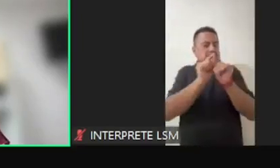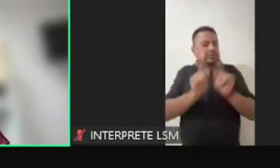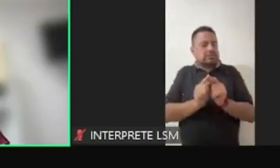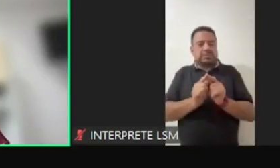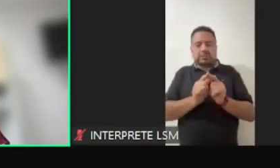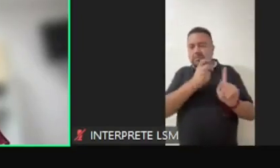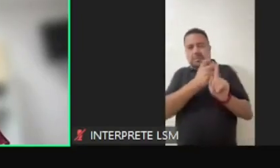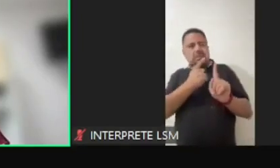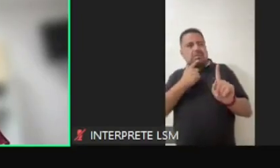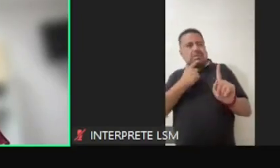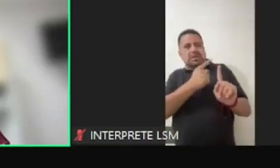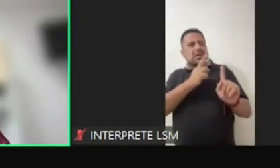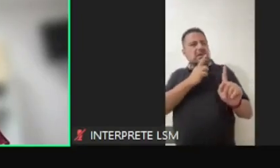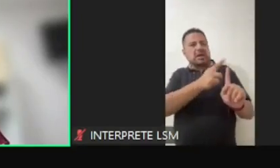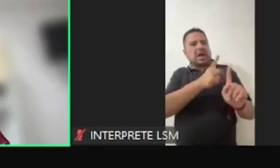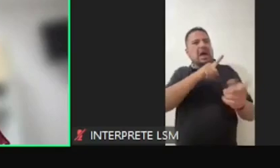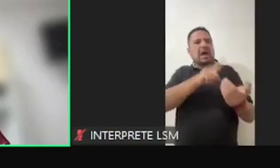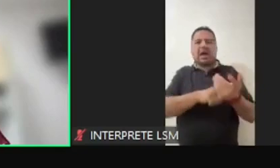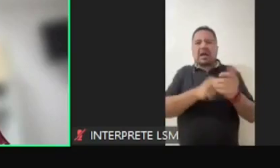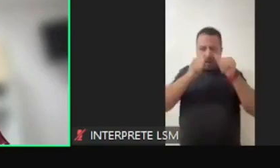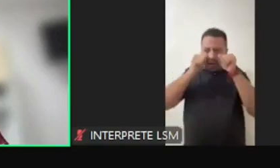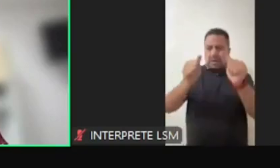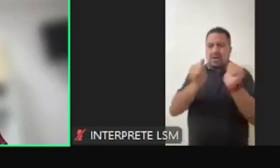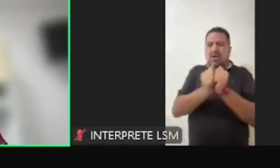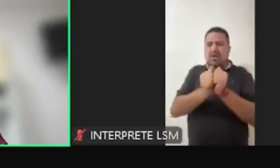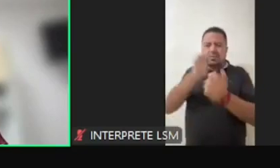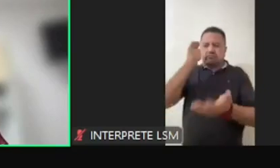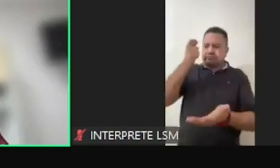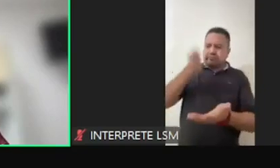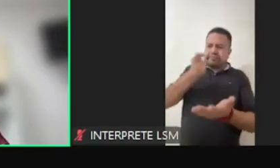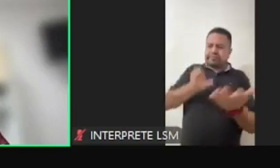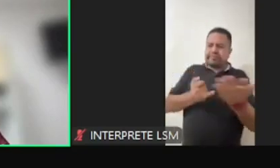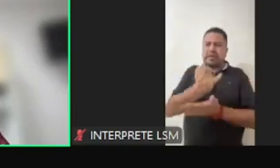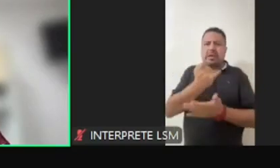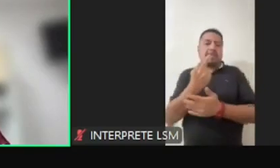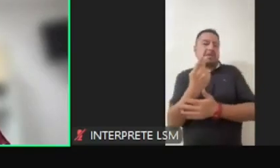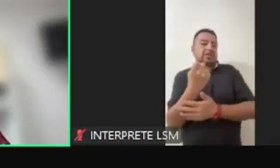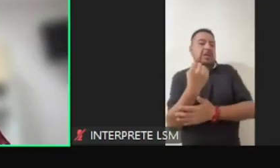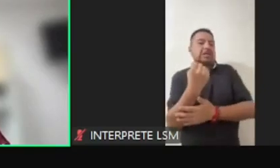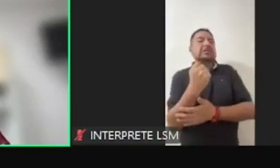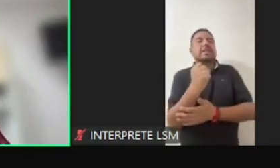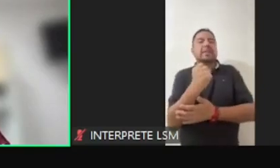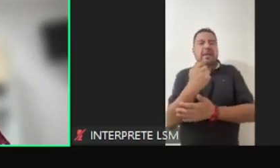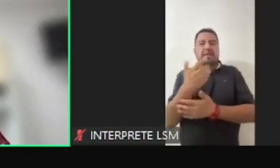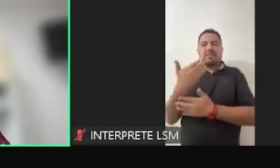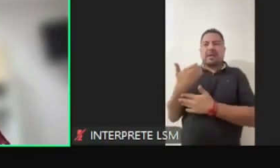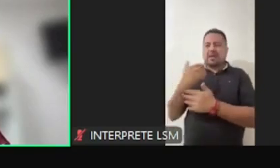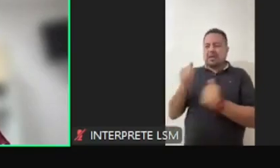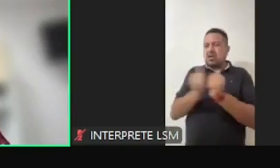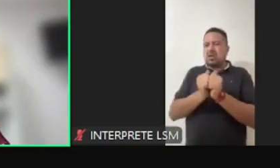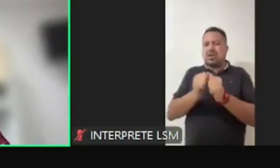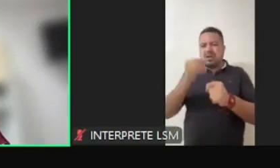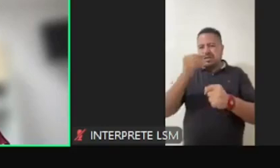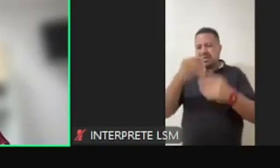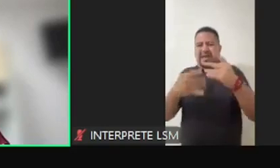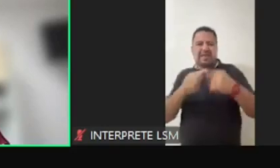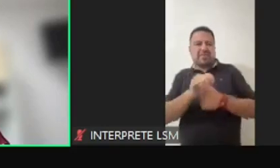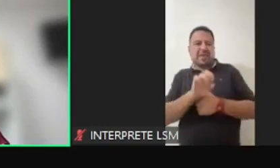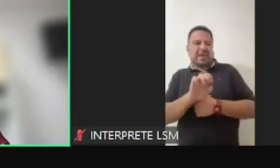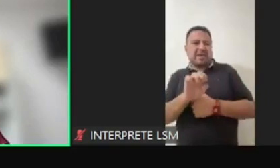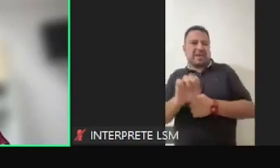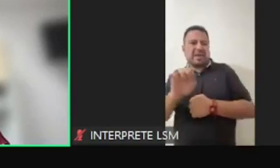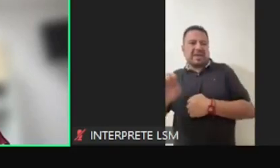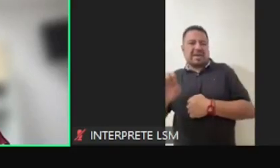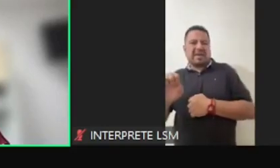impugnada deriva del cumplimiento dado al ordenado en la sentencia de 25 de septiembre emitida en el diverso juicio tee dial